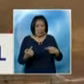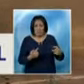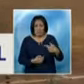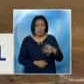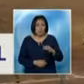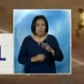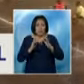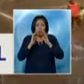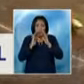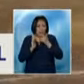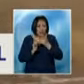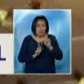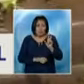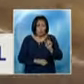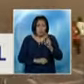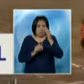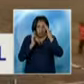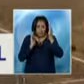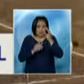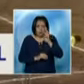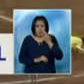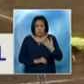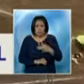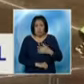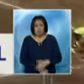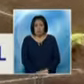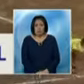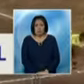¡No! ¡Ay, Dios mío!